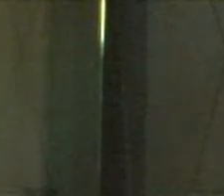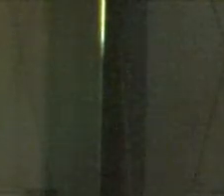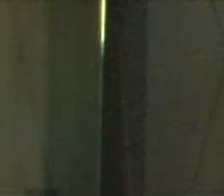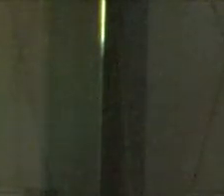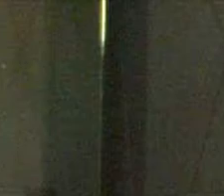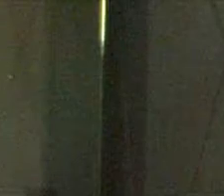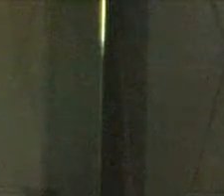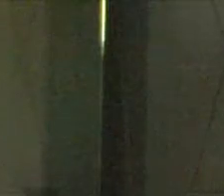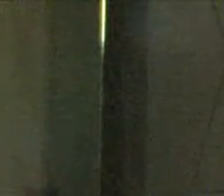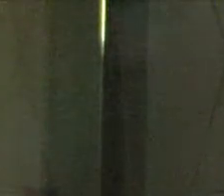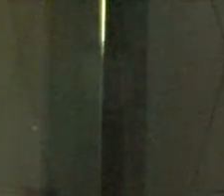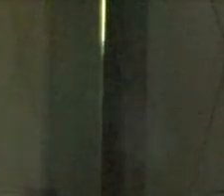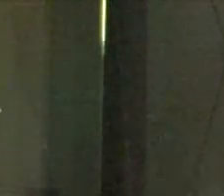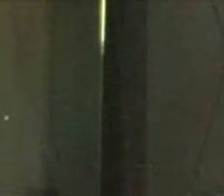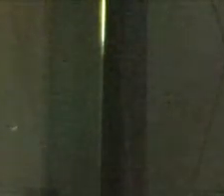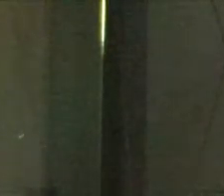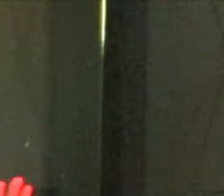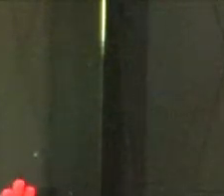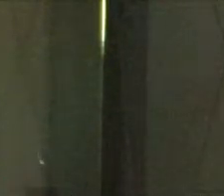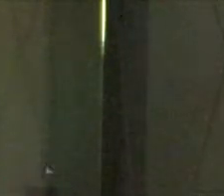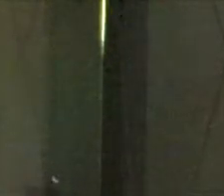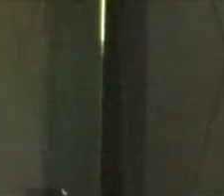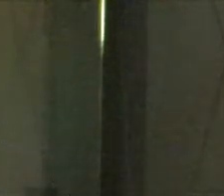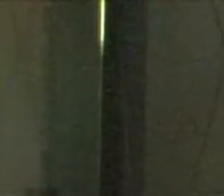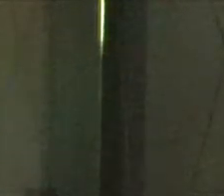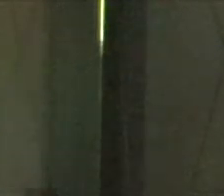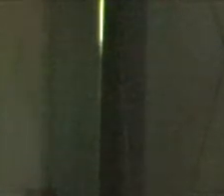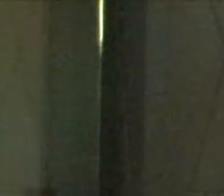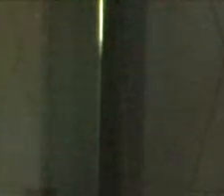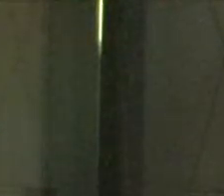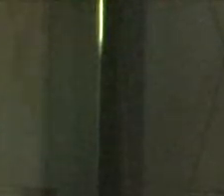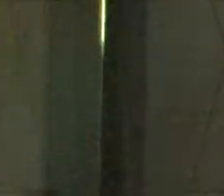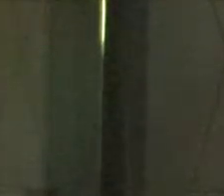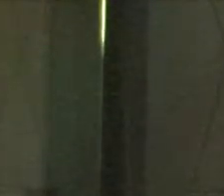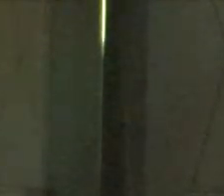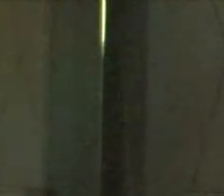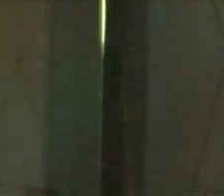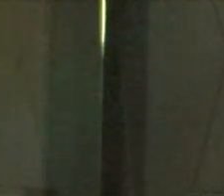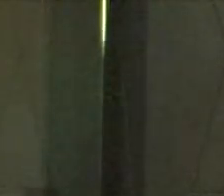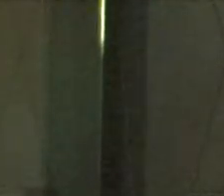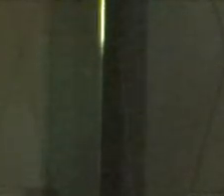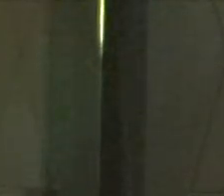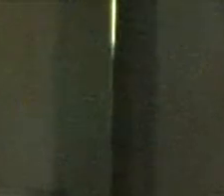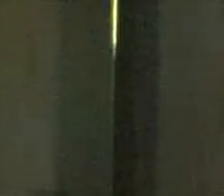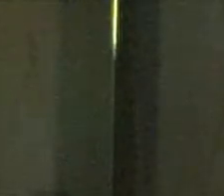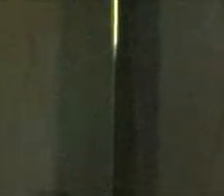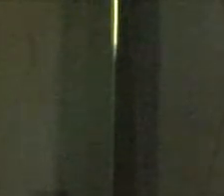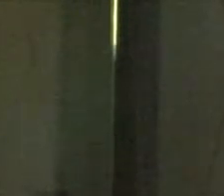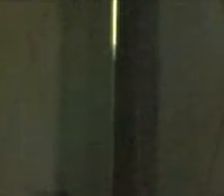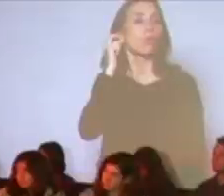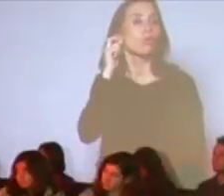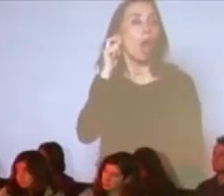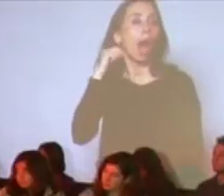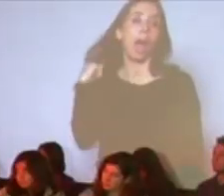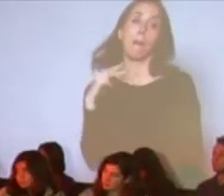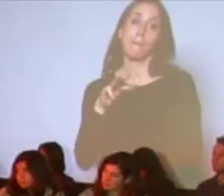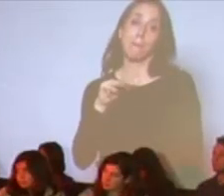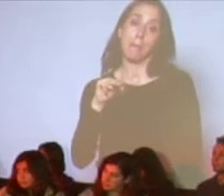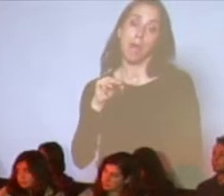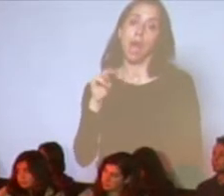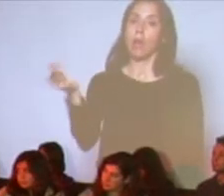mejor. Y quizá una pregunta o un tema, ¿cómo yo le podría responder a una madre